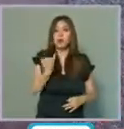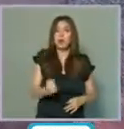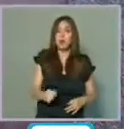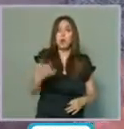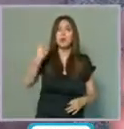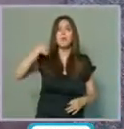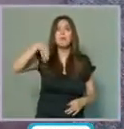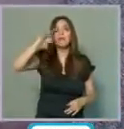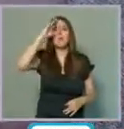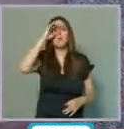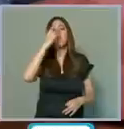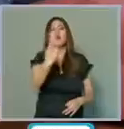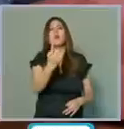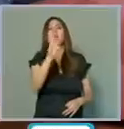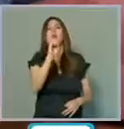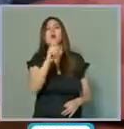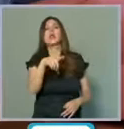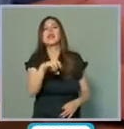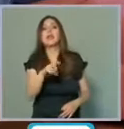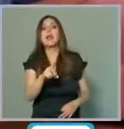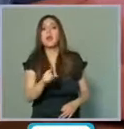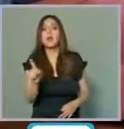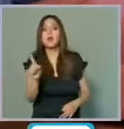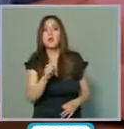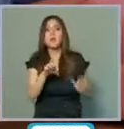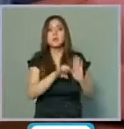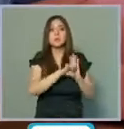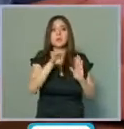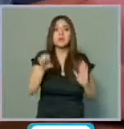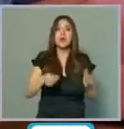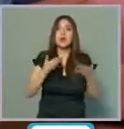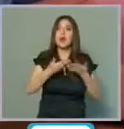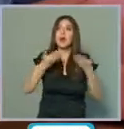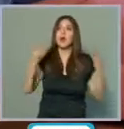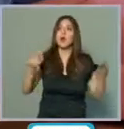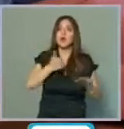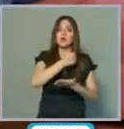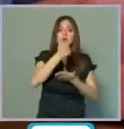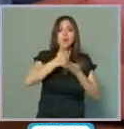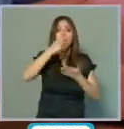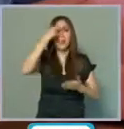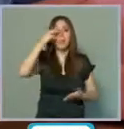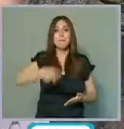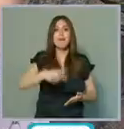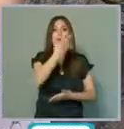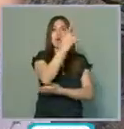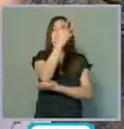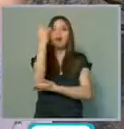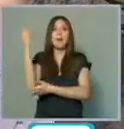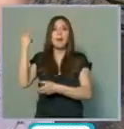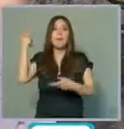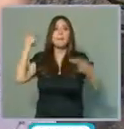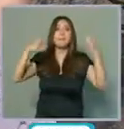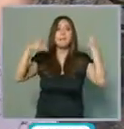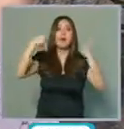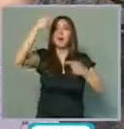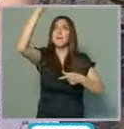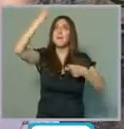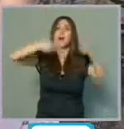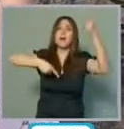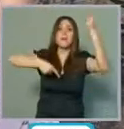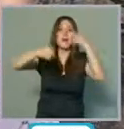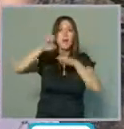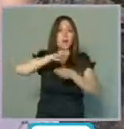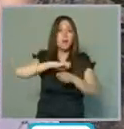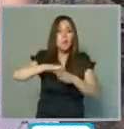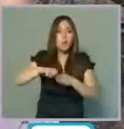orquídea era Nada ya. más. La orquídea. Digo, simplemente ya con todos estos árboles morados, ¿no? Que nos ponen, y bueno, que nos regala la Sí, primavera en la las ciudad. jacarandas. Claro, ¿no? Sí.